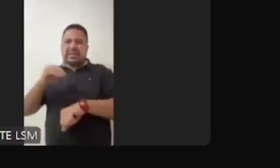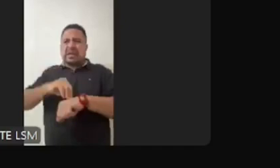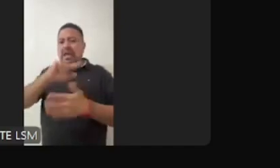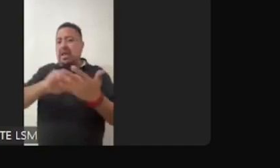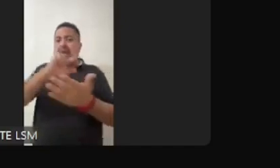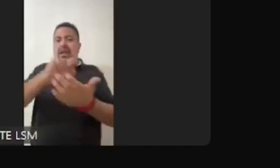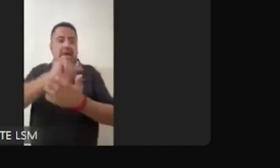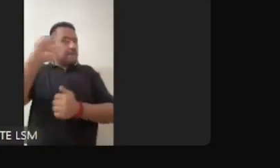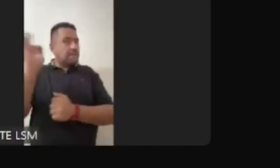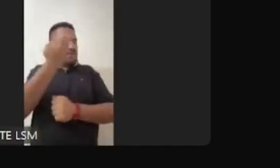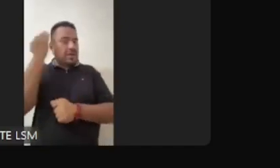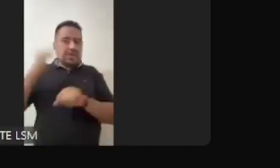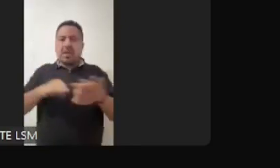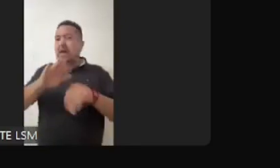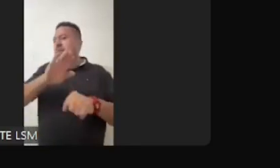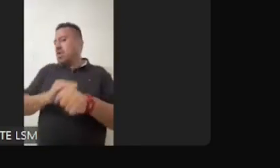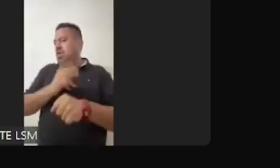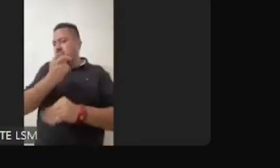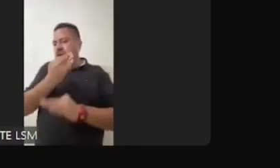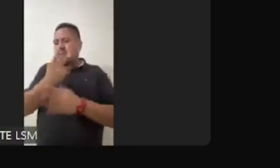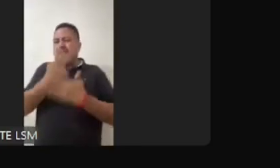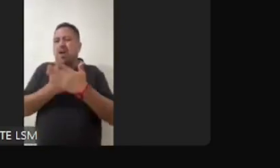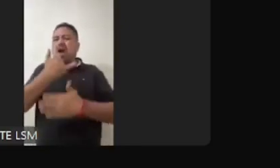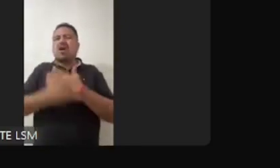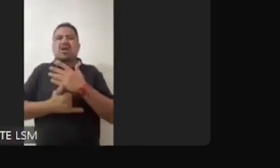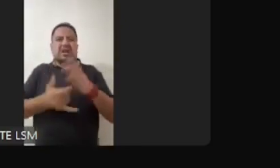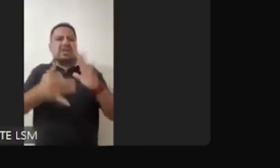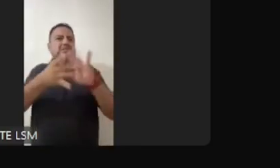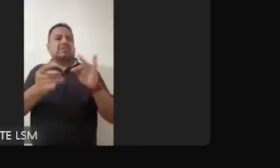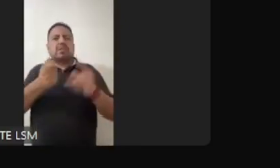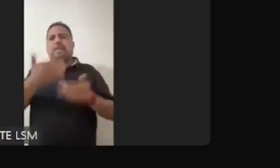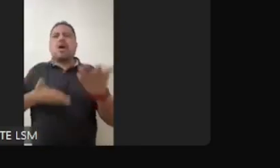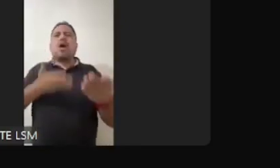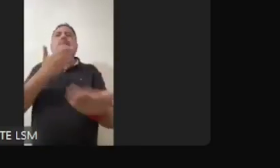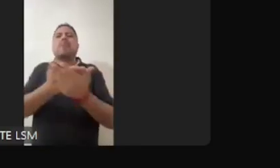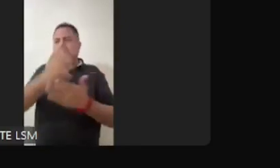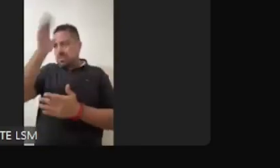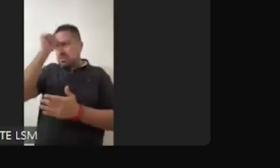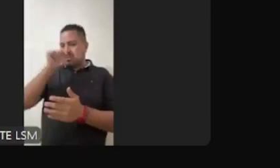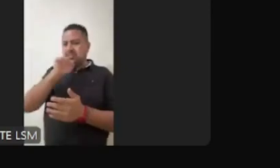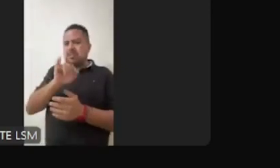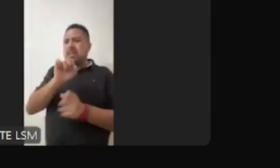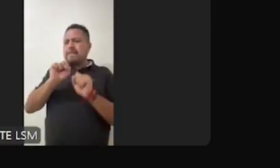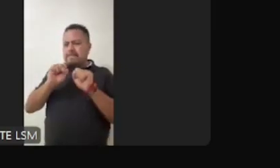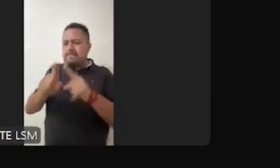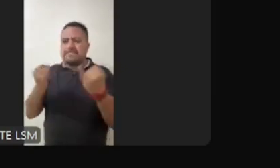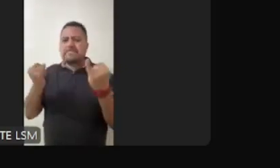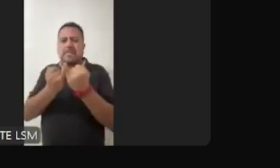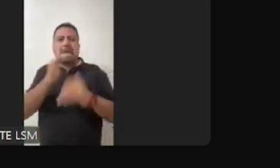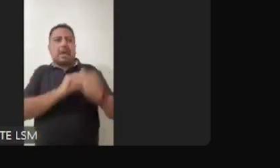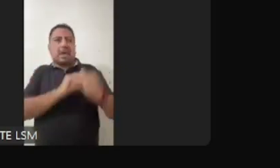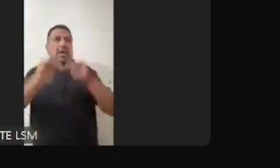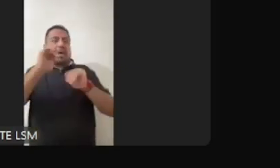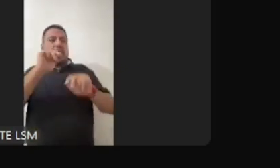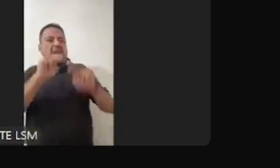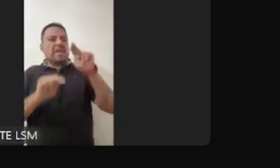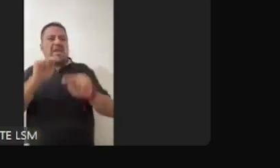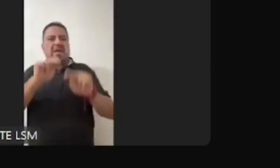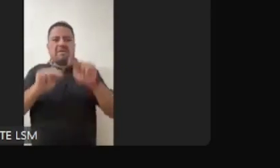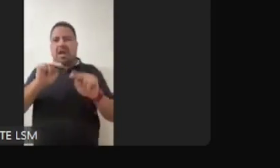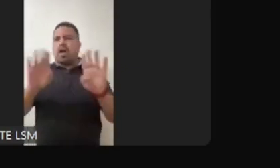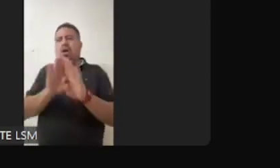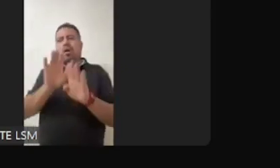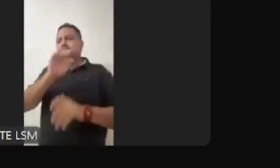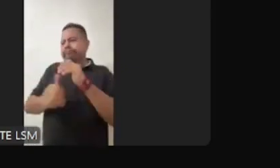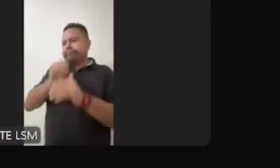del trabajo por lo que en los proyectos de la cuenta se propone la aprobación de los mismos elevarlos a la categoría de audos